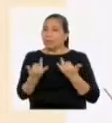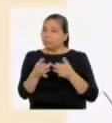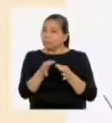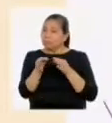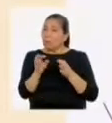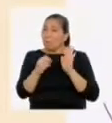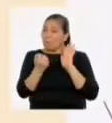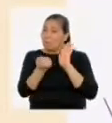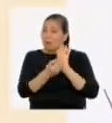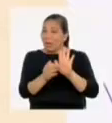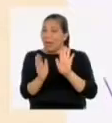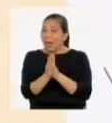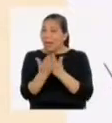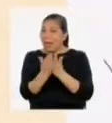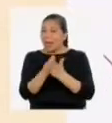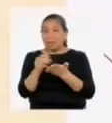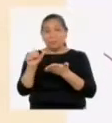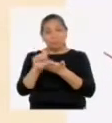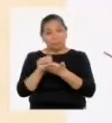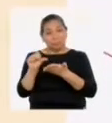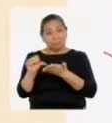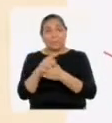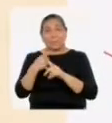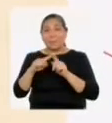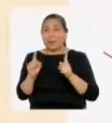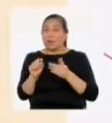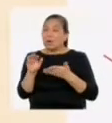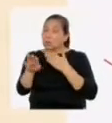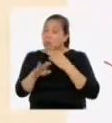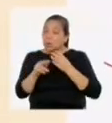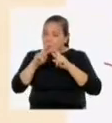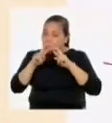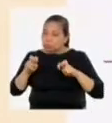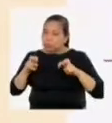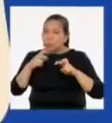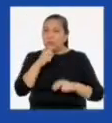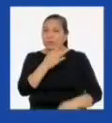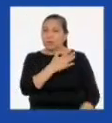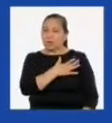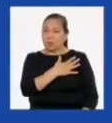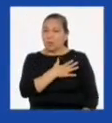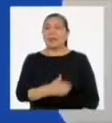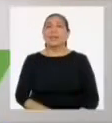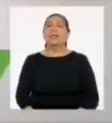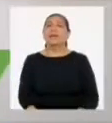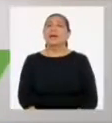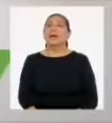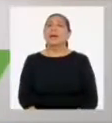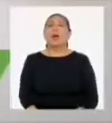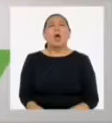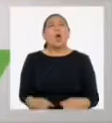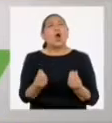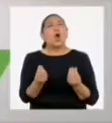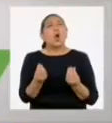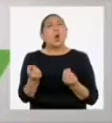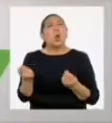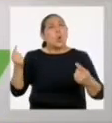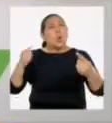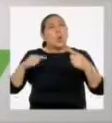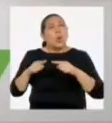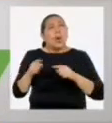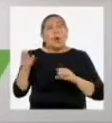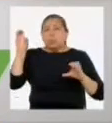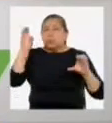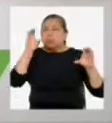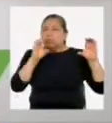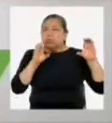Estas interpretaciones publicadas en sus libros, artículos o estudios son las fuentes secundarias. ¿Cómo llegaron las y